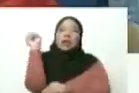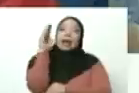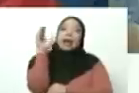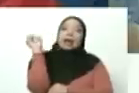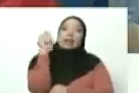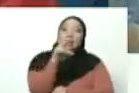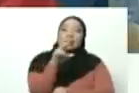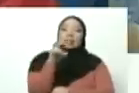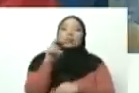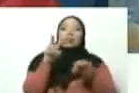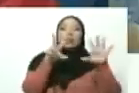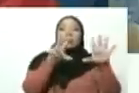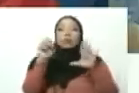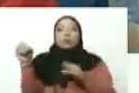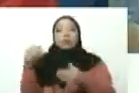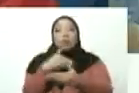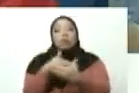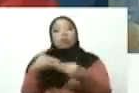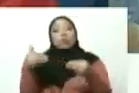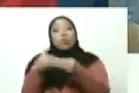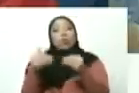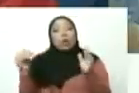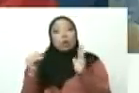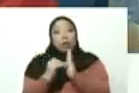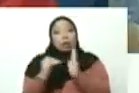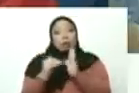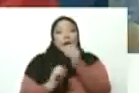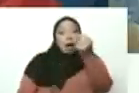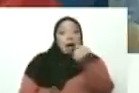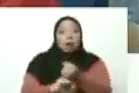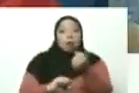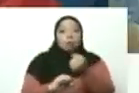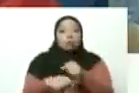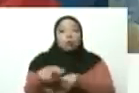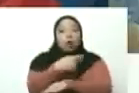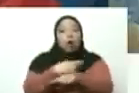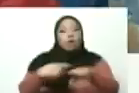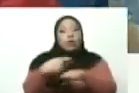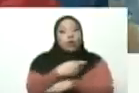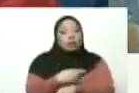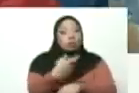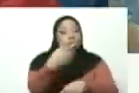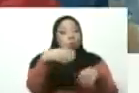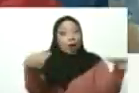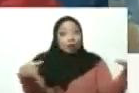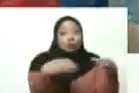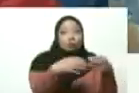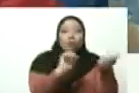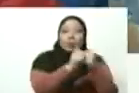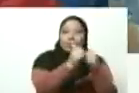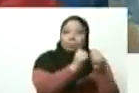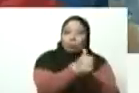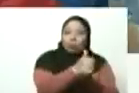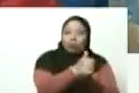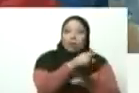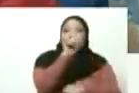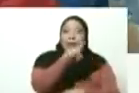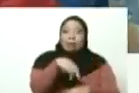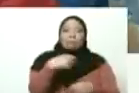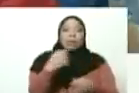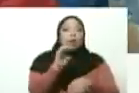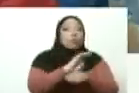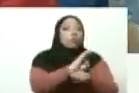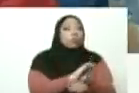desvío de más de setecientos mil dólares en aportes del estado a la federación también lo protegieron